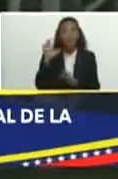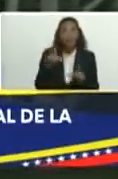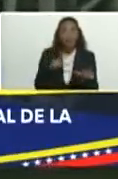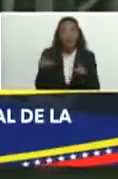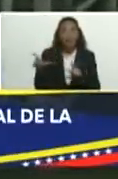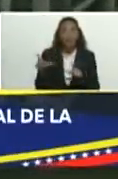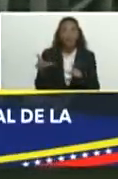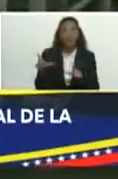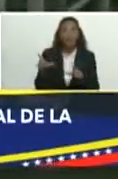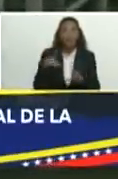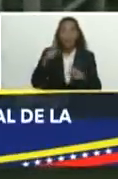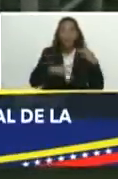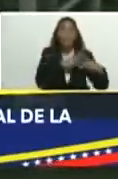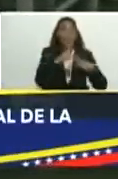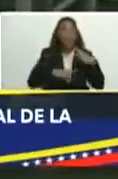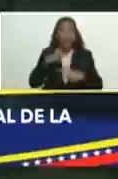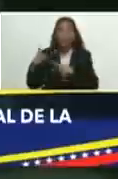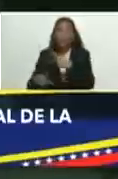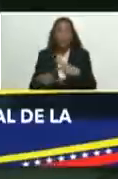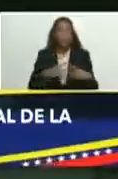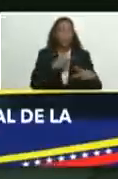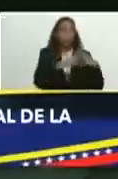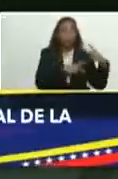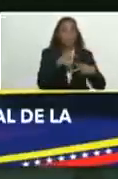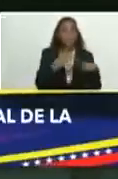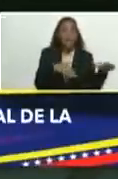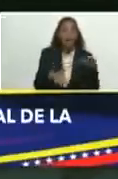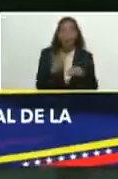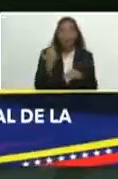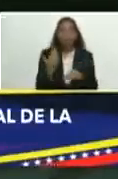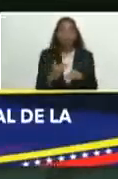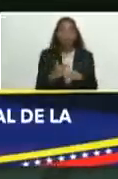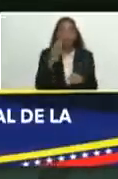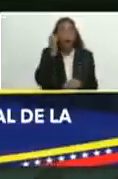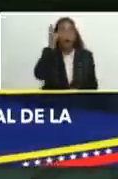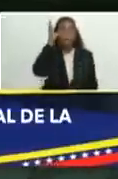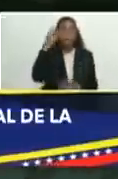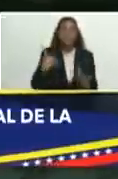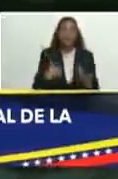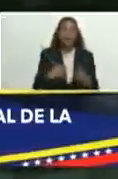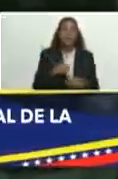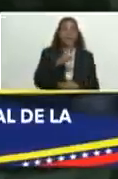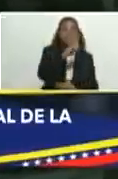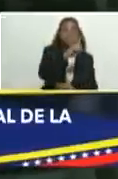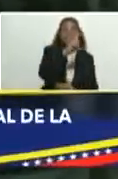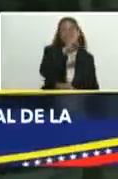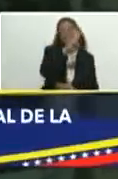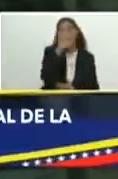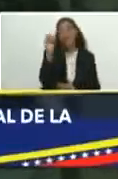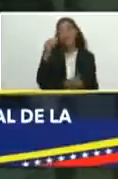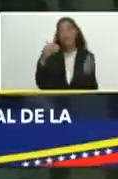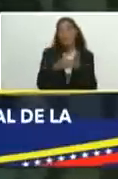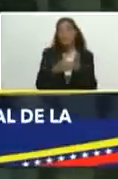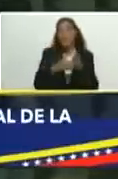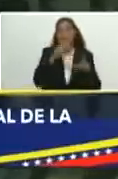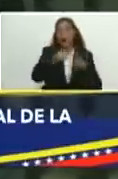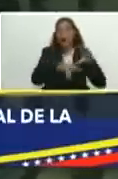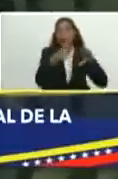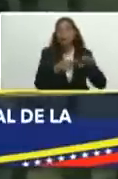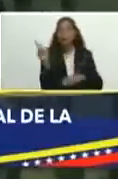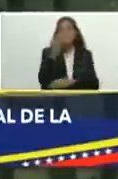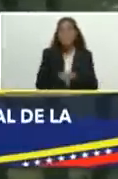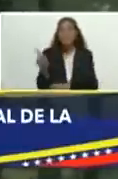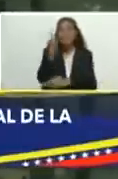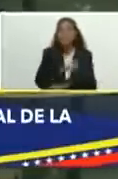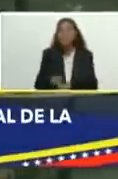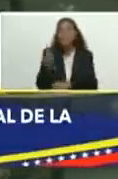vea toda la producción que se hace. Toda la producción ya modelada. Nosotros tenemos una capacidad para hacer 30.000 cauchos mensuales. Eso lo vamos a llevar a 100.000